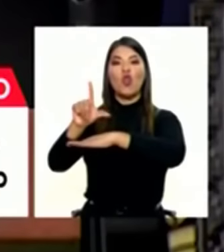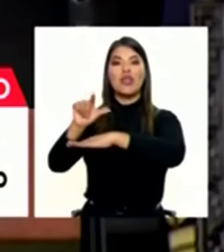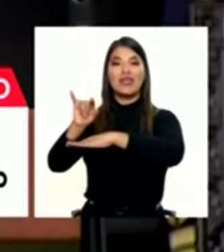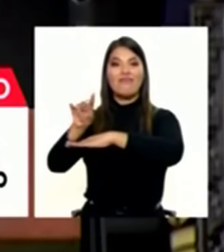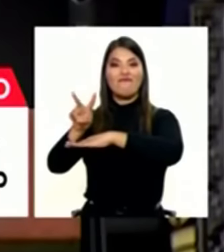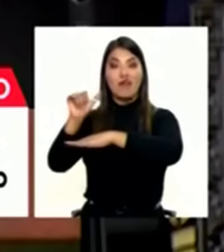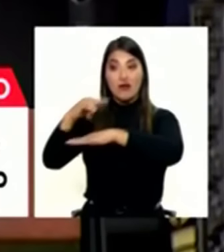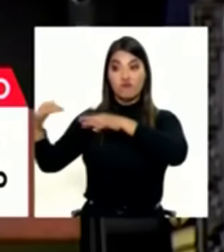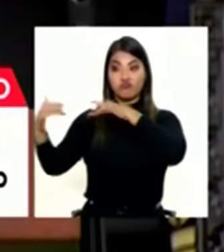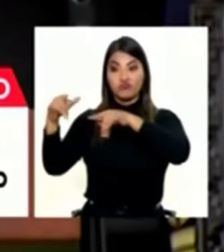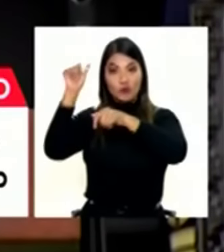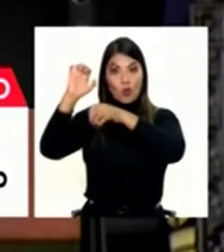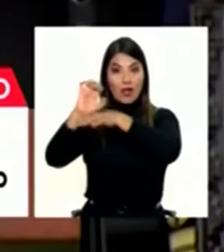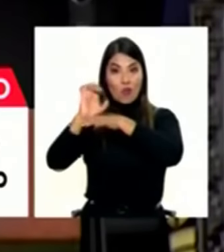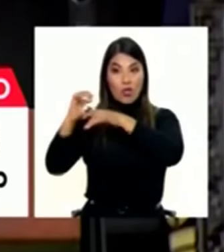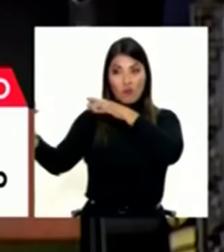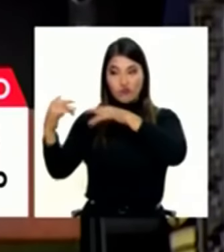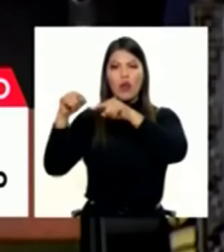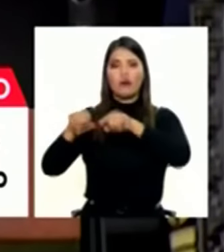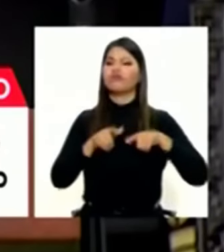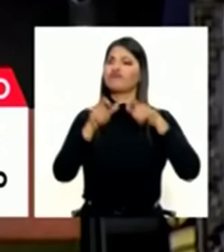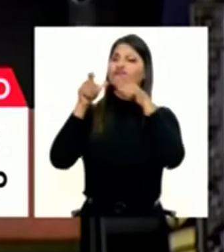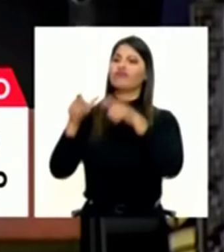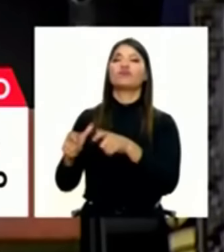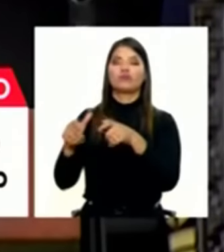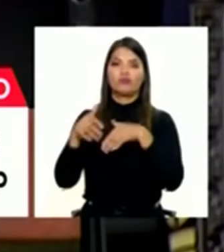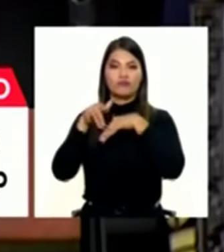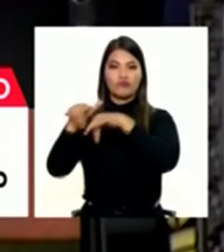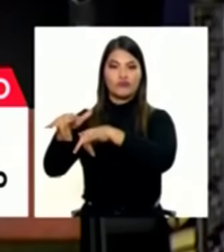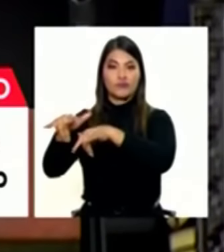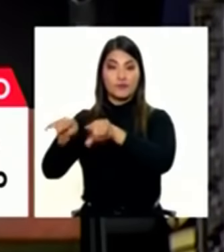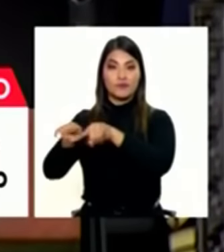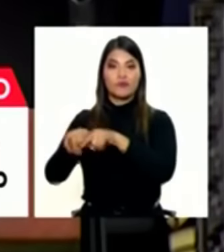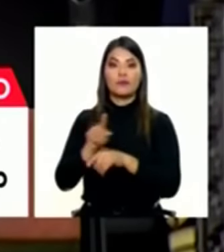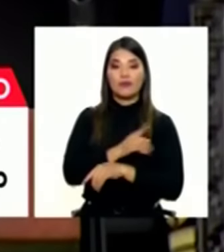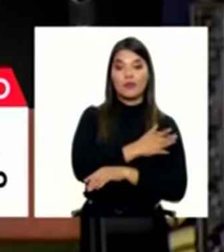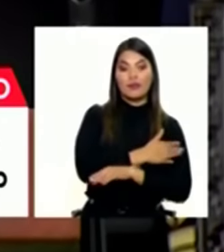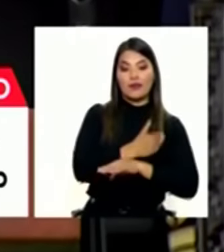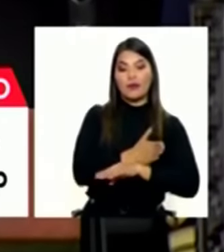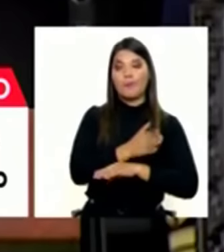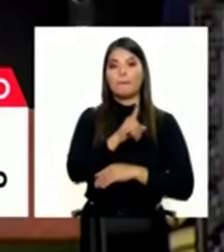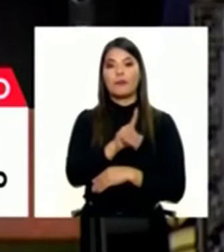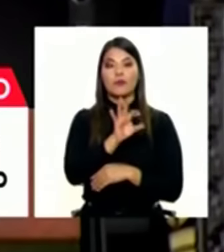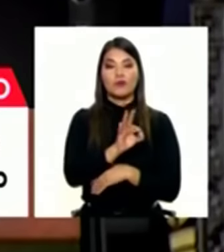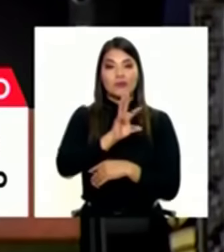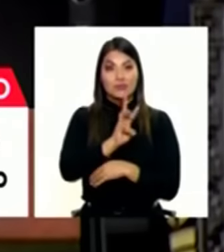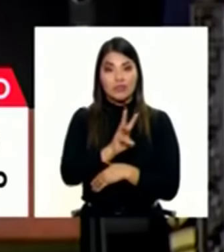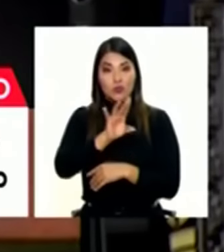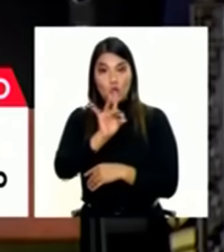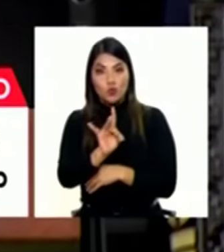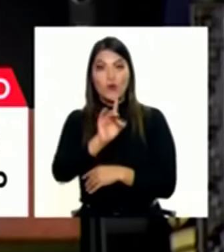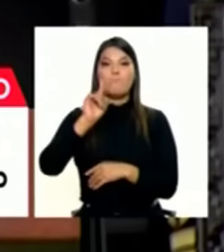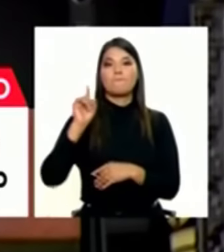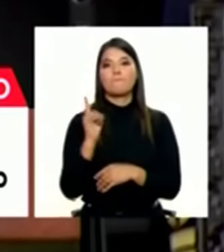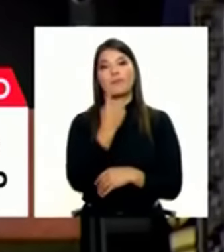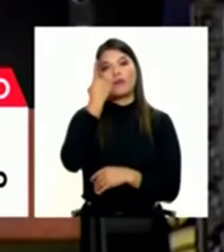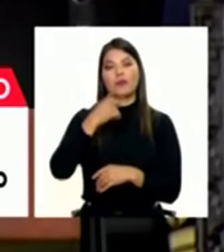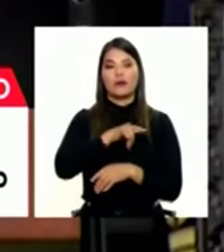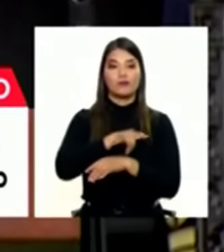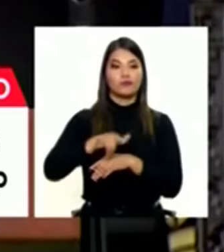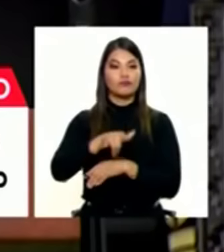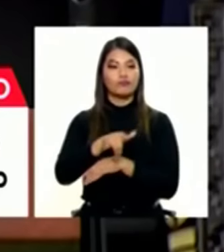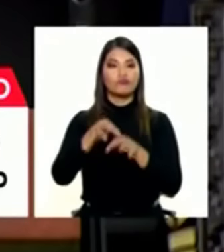plena guerra con el Ecuador. En 1968 se convirtió en la primera fuerza aérea